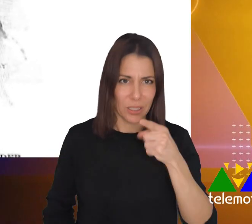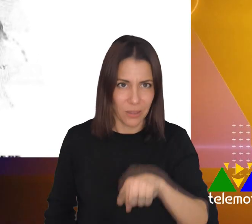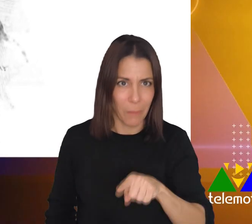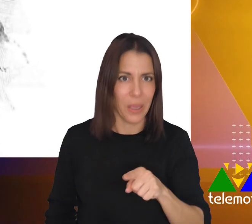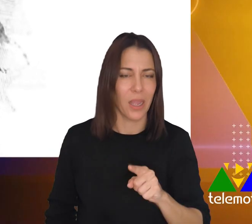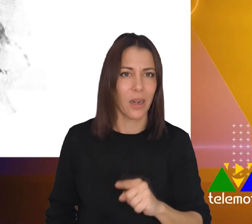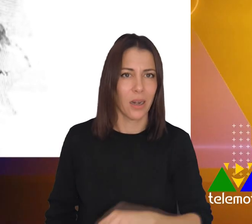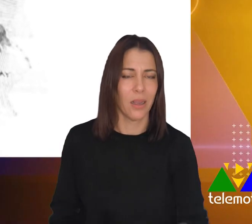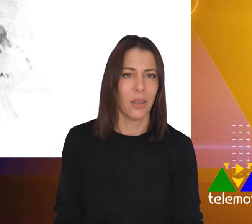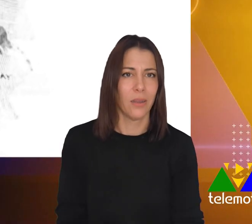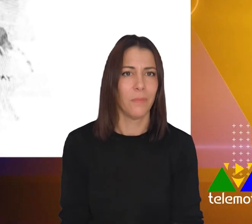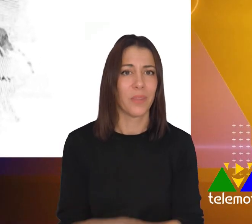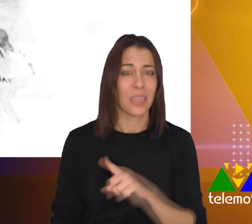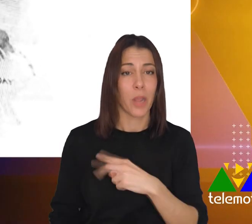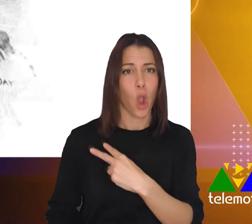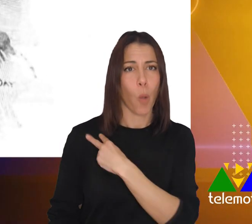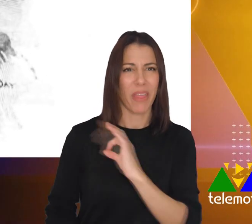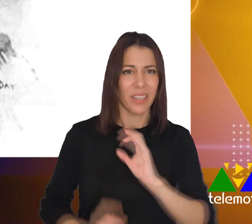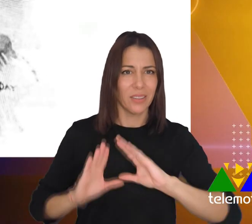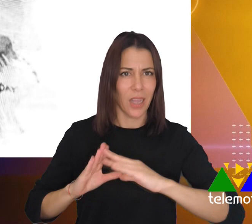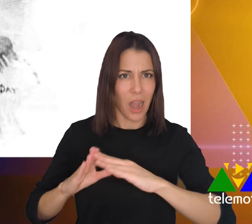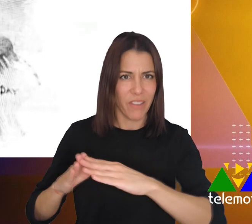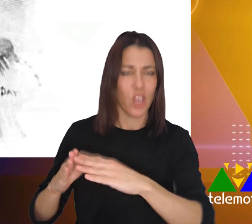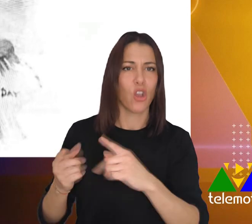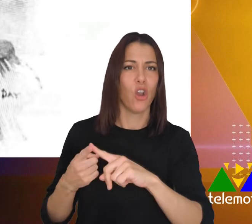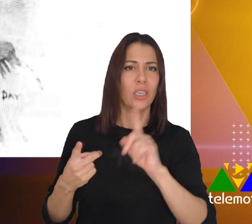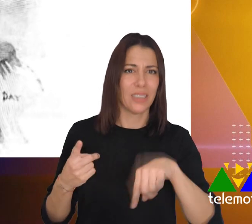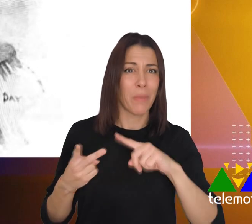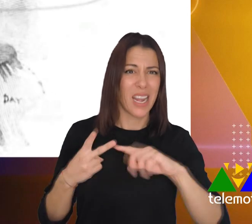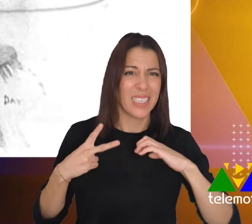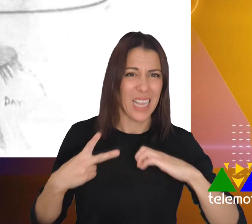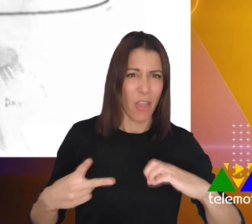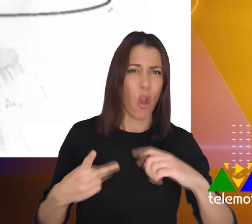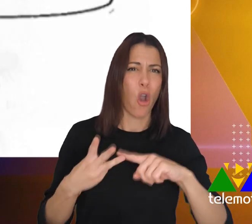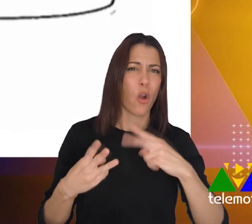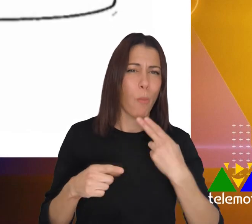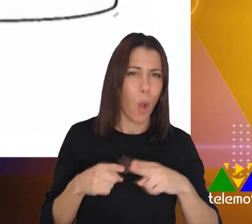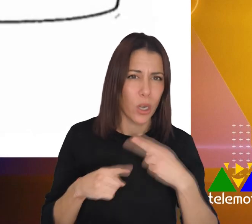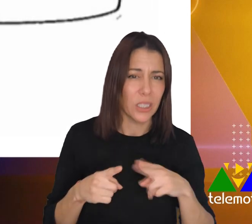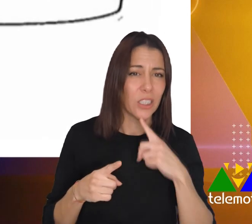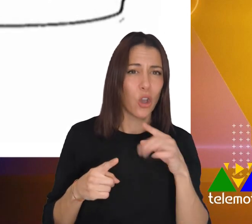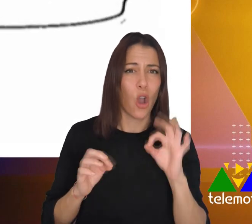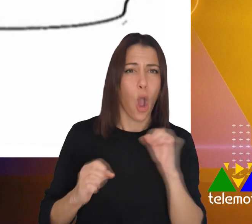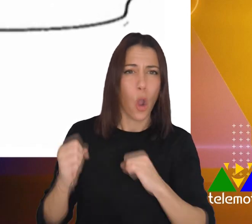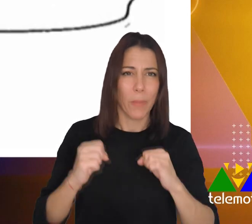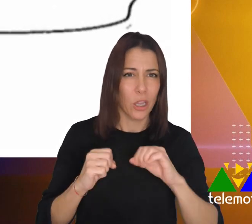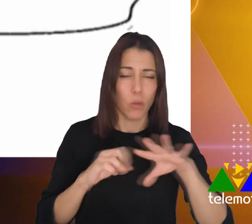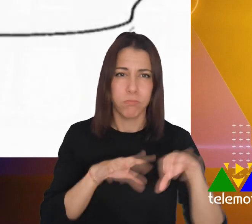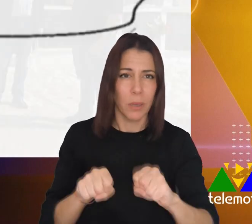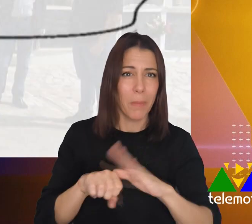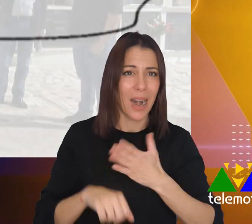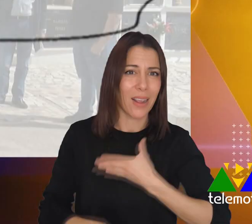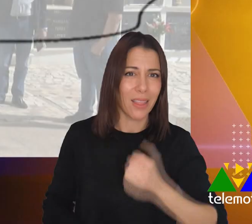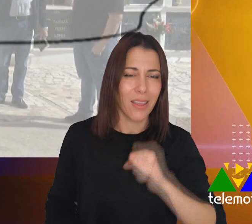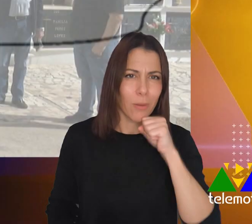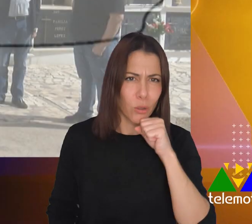aparte de comandante de navío, fue también senador, político, compitió por la alcaldía de Motril también, es decir, que